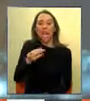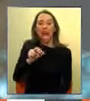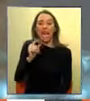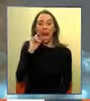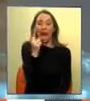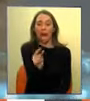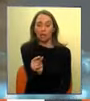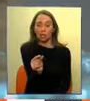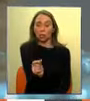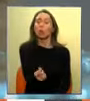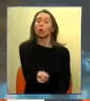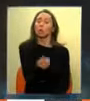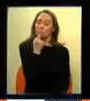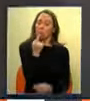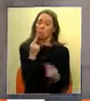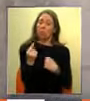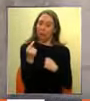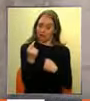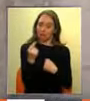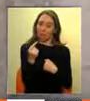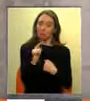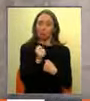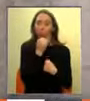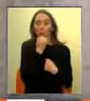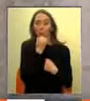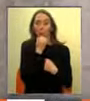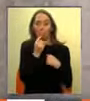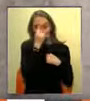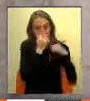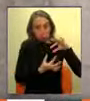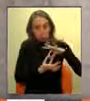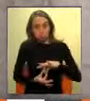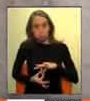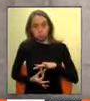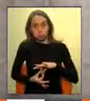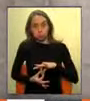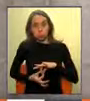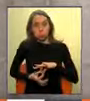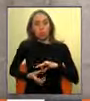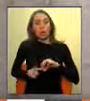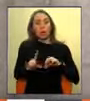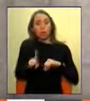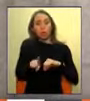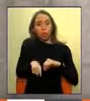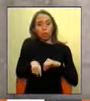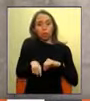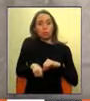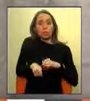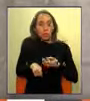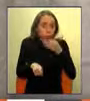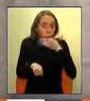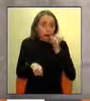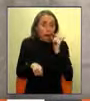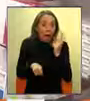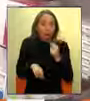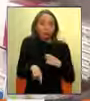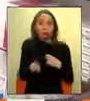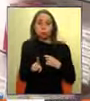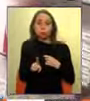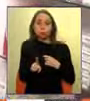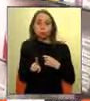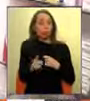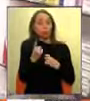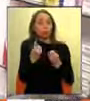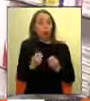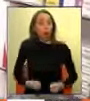un efecto secundario inusual. Era posible utilizarlo en disfunción eréctil, dado que generaba una erección como un efecto adverso.